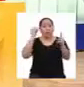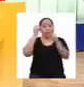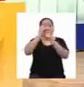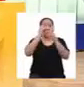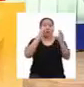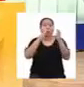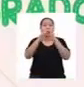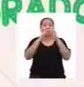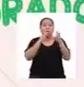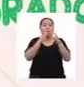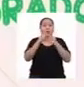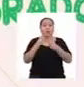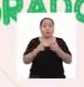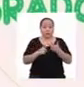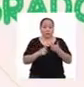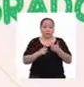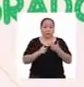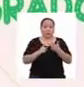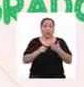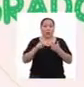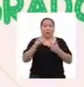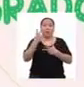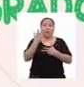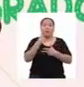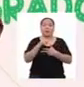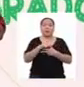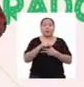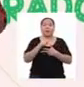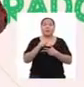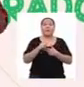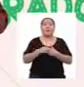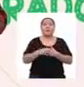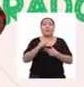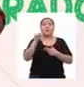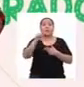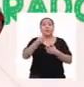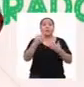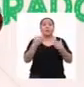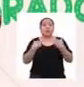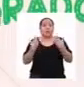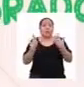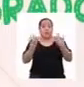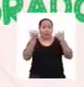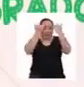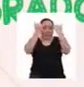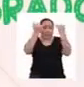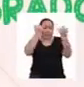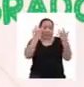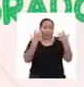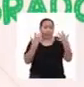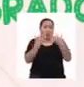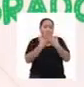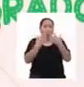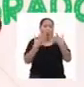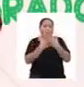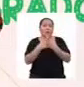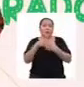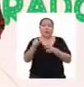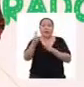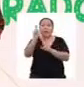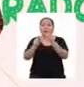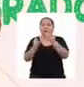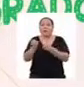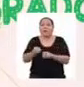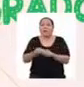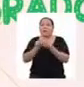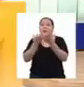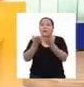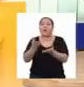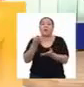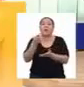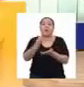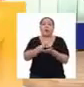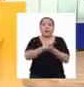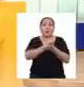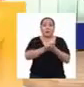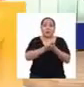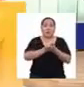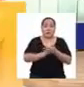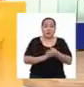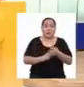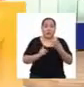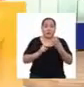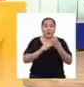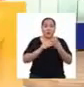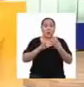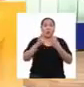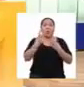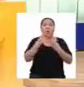que planteamos. 3. Tiene un registro coherente con las personas a quien se dirige mi texto. 4.